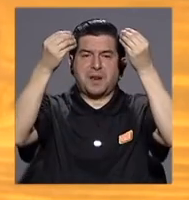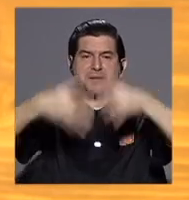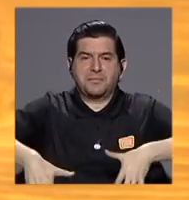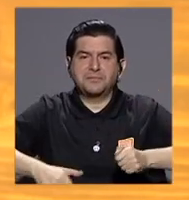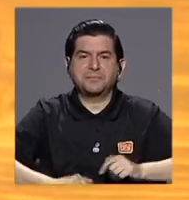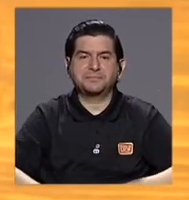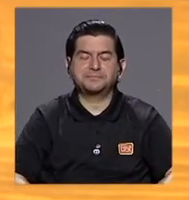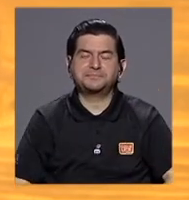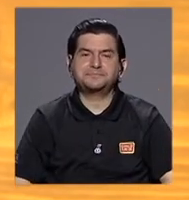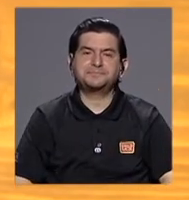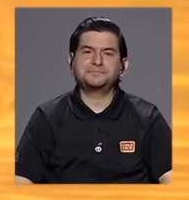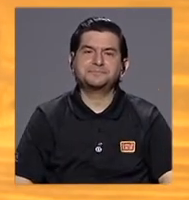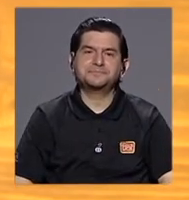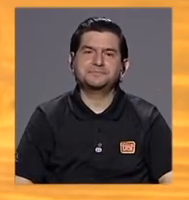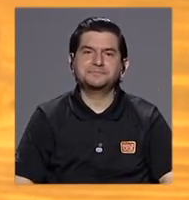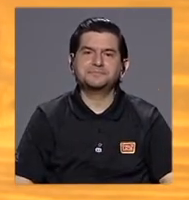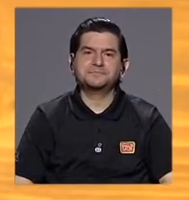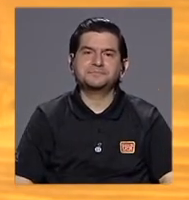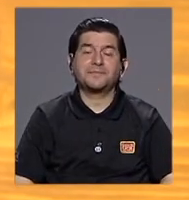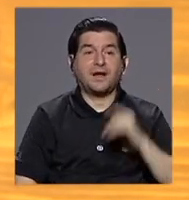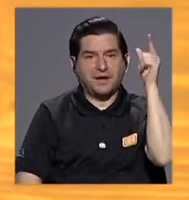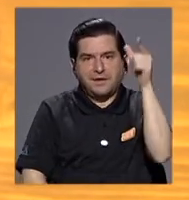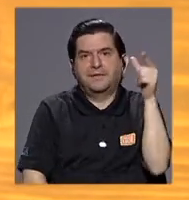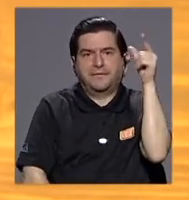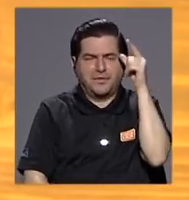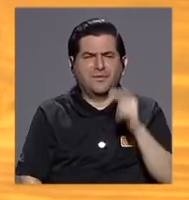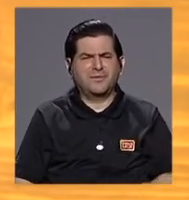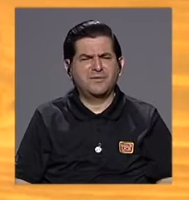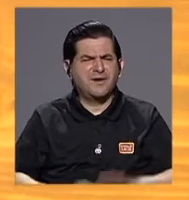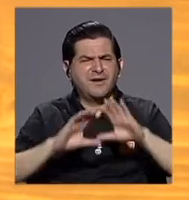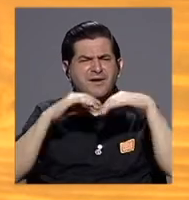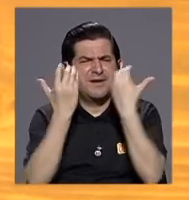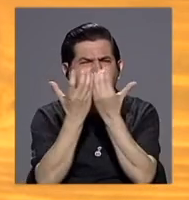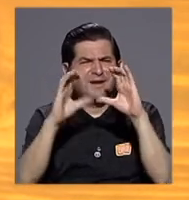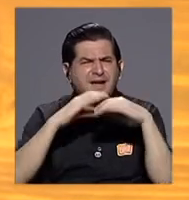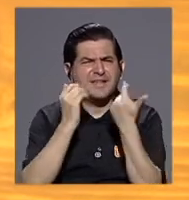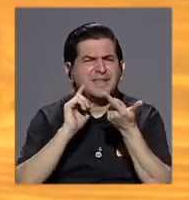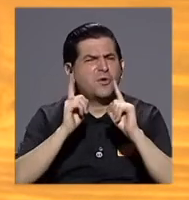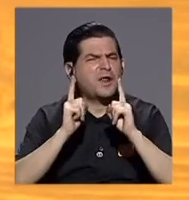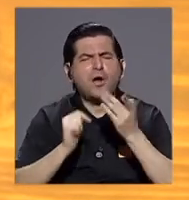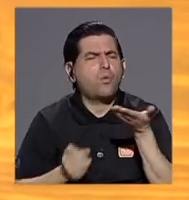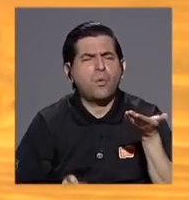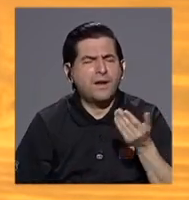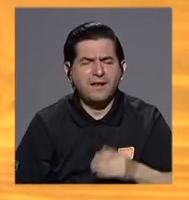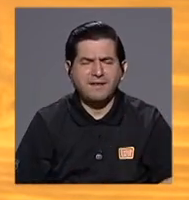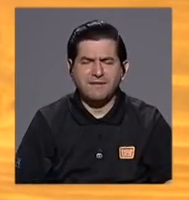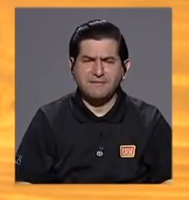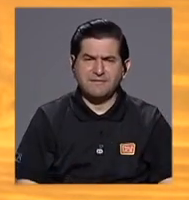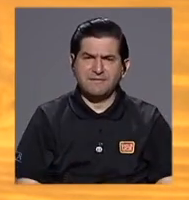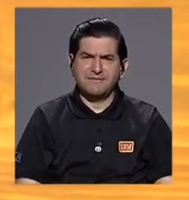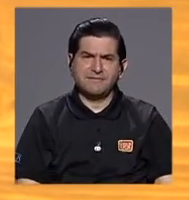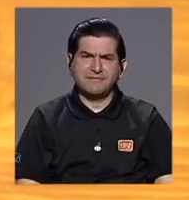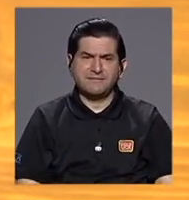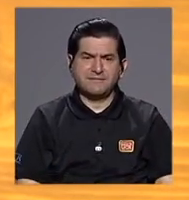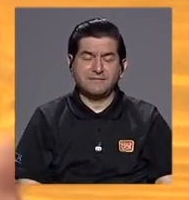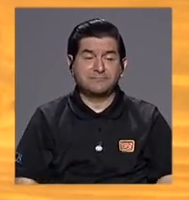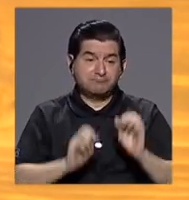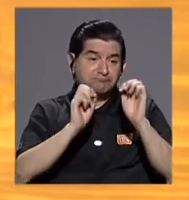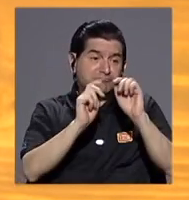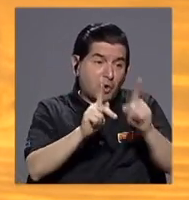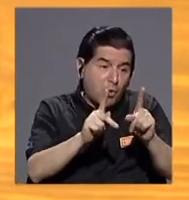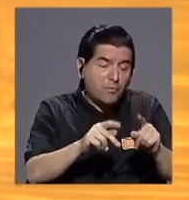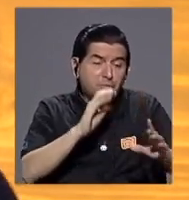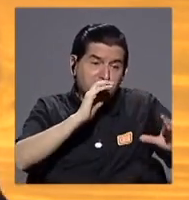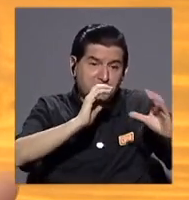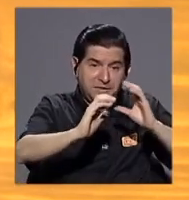Y entonces, obviamente... ¿Cómo cuáles categorías? ¿Perdón? ¿Cómo cuáles categorías, don Francisco? Bueno, la posibilidad de